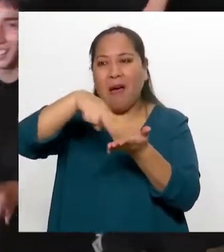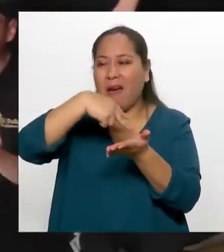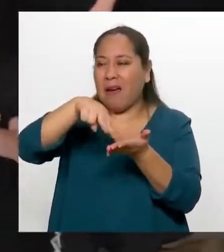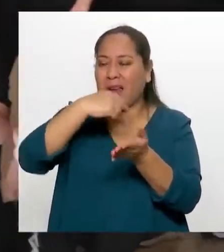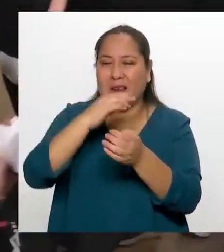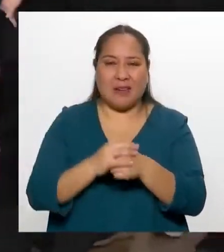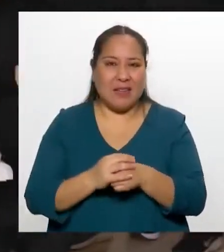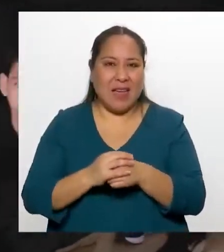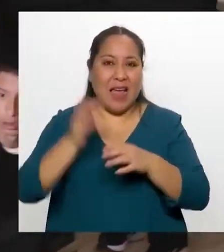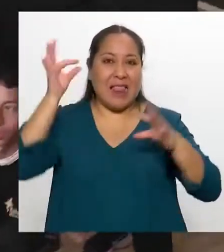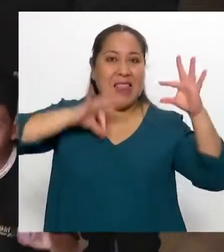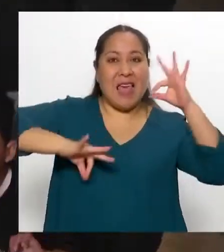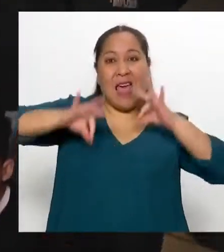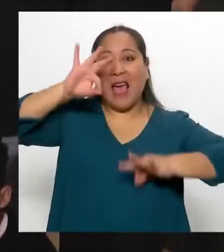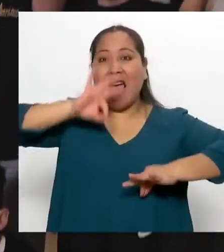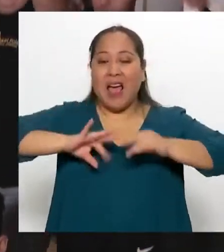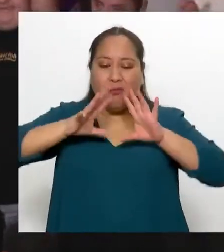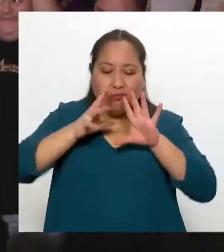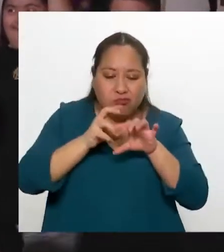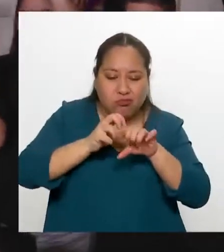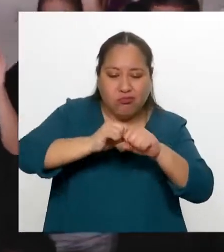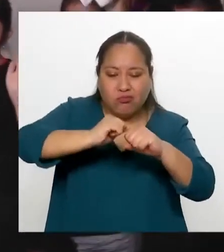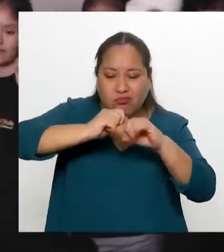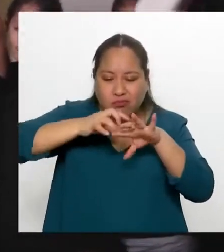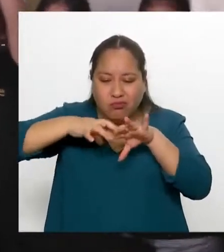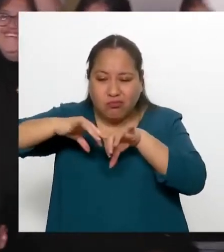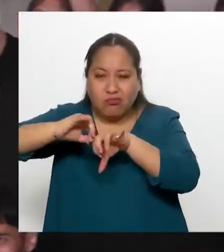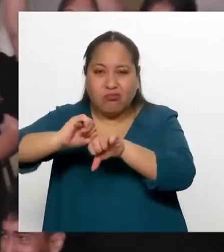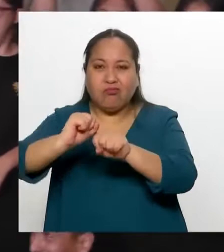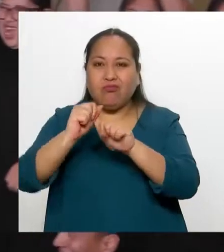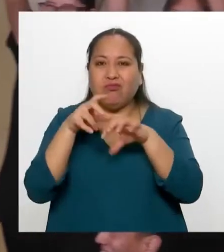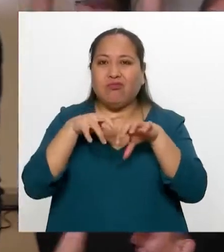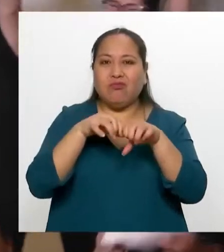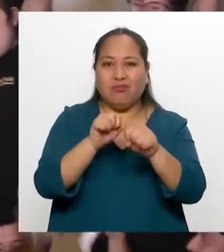en danza, en teatro, en artes plásticas.